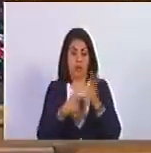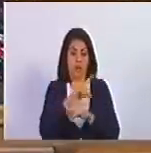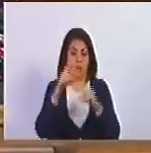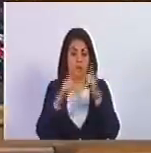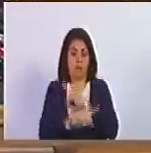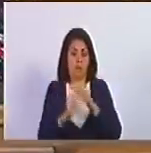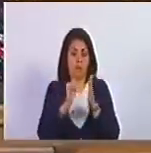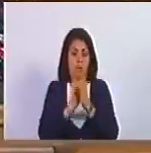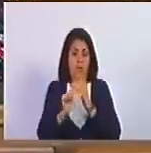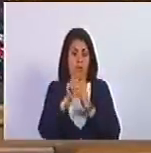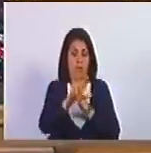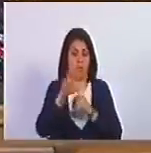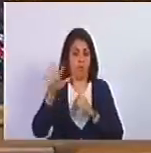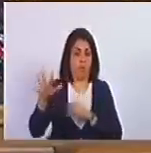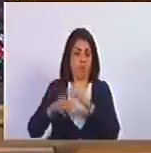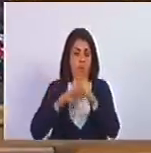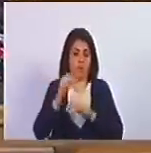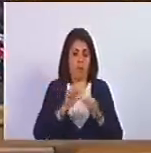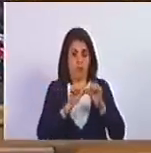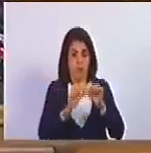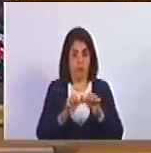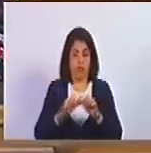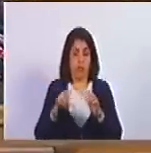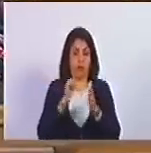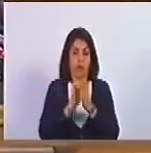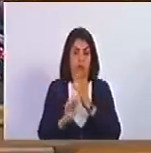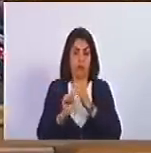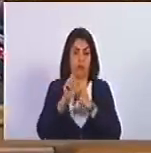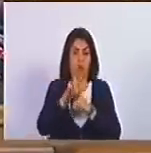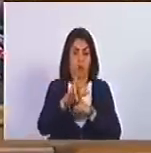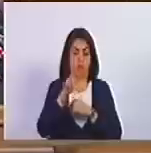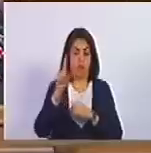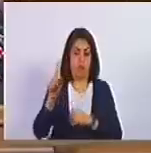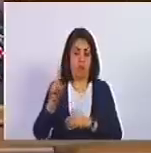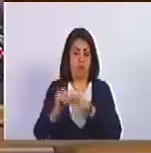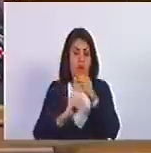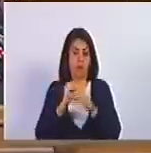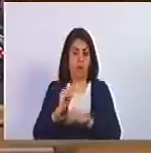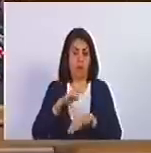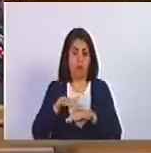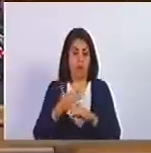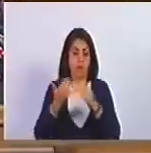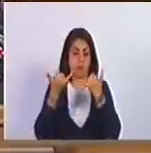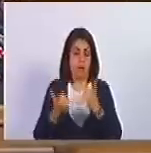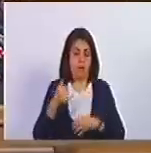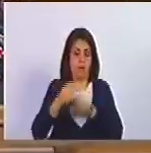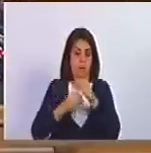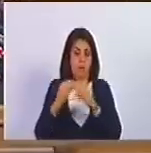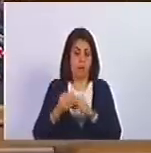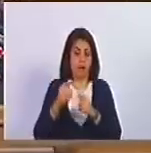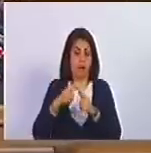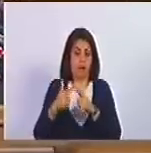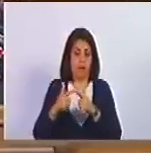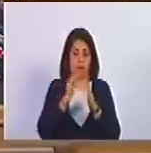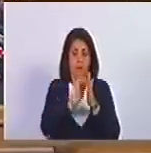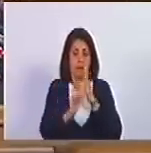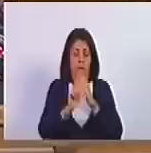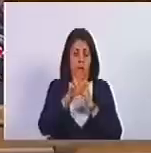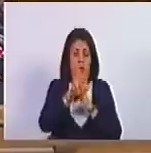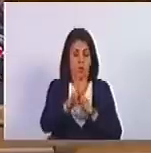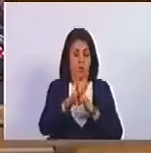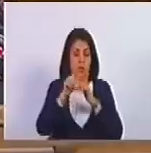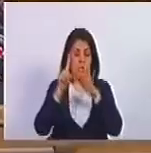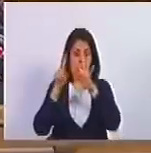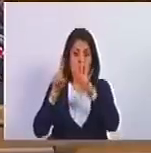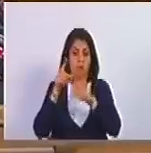modificar el artículo 35, que pasa a ser el artículo 36, el cual queda redactado en los siguientes términos. Artículo